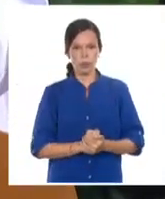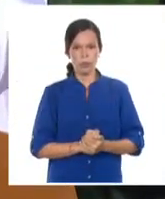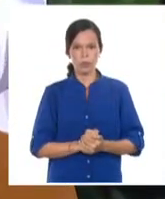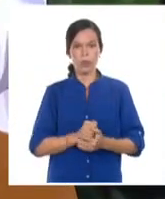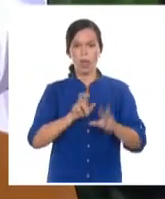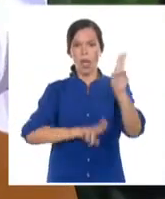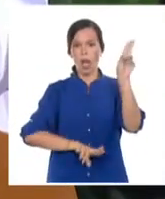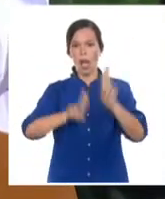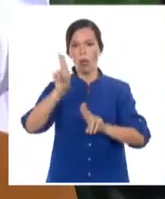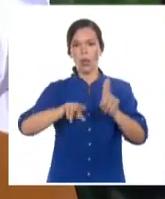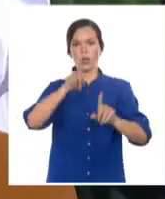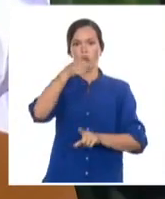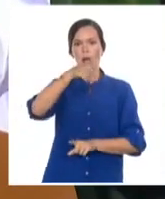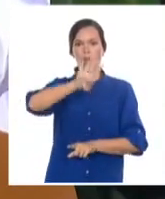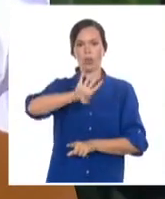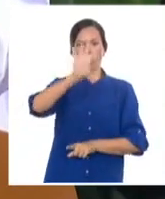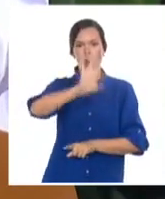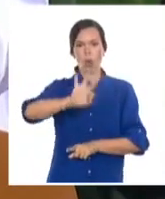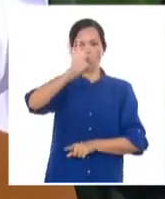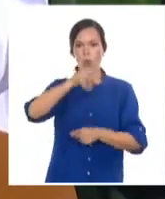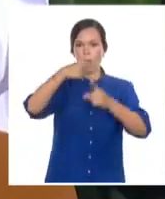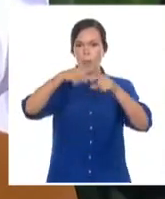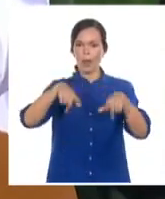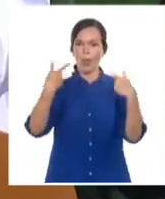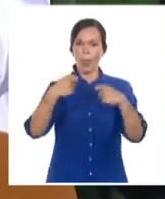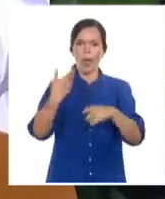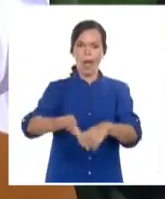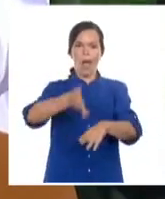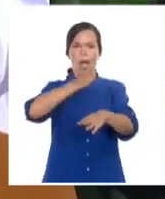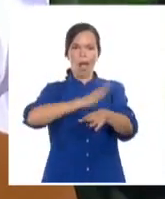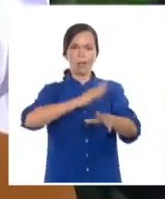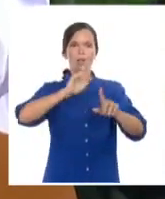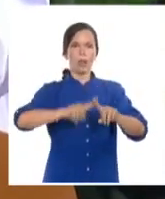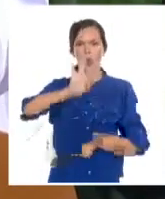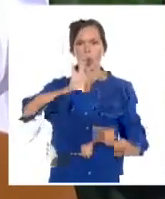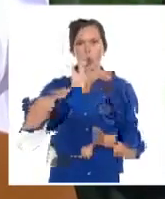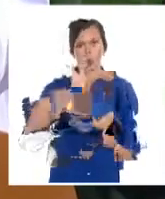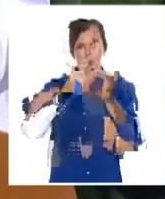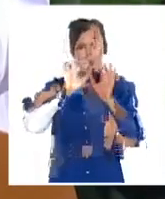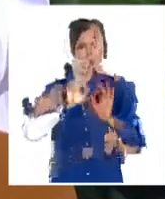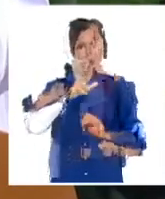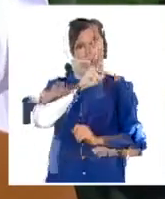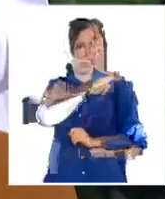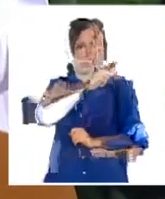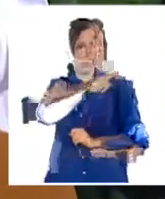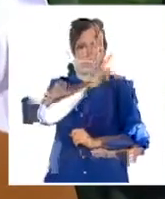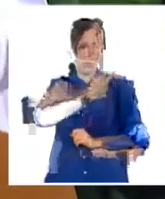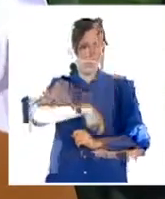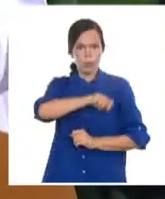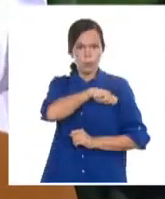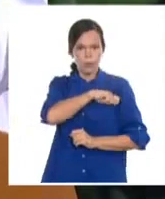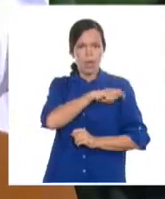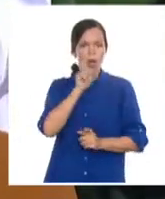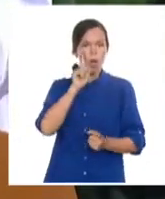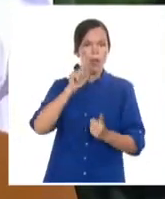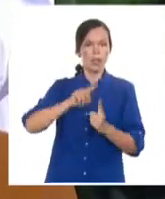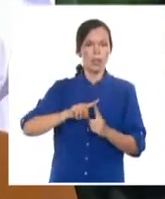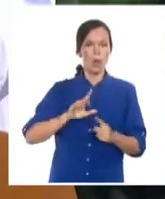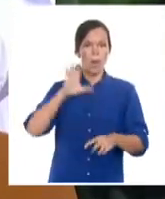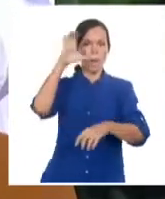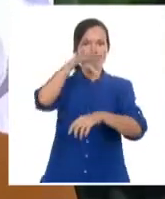de octubre debió precipitarse ante las intenciones de las autoridades españolas de apresar a los